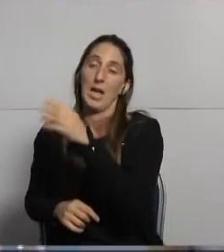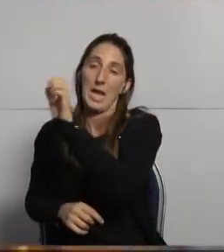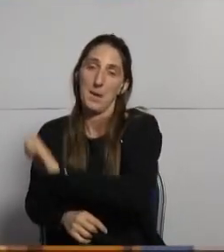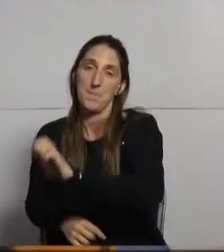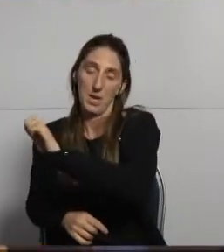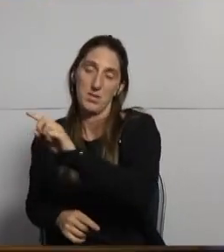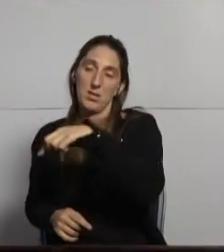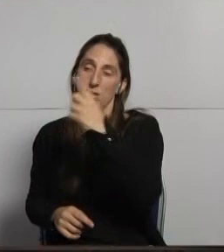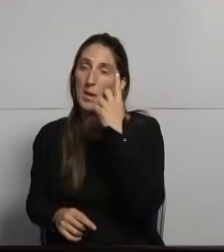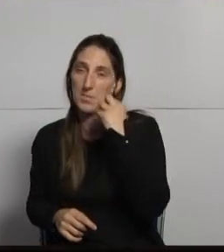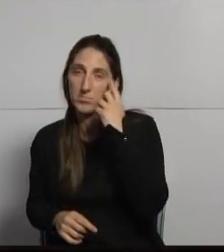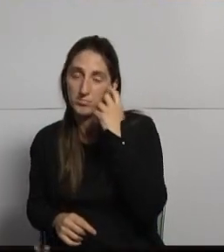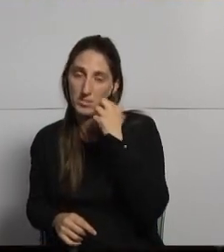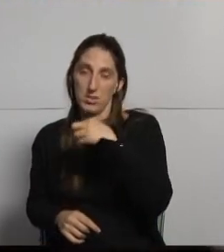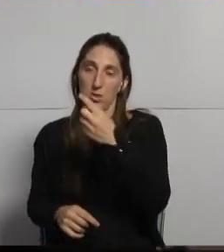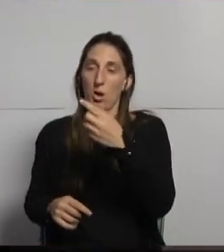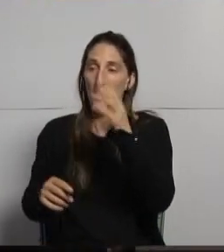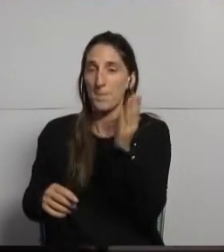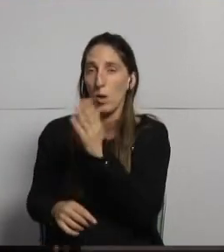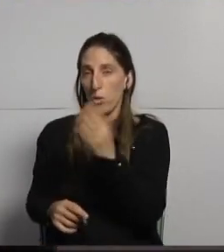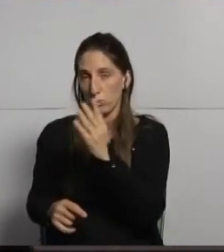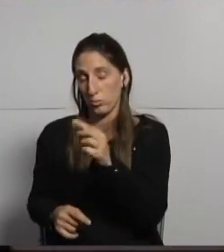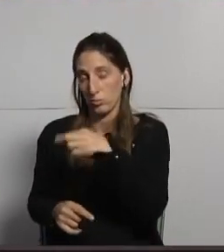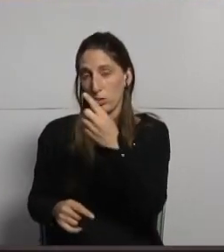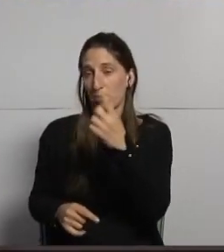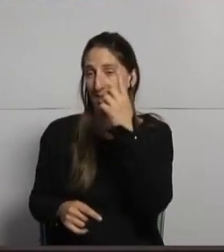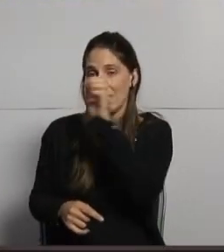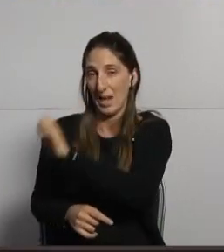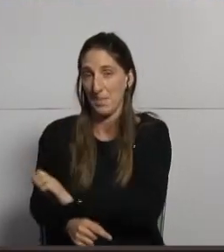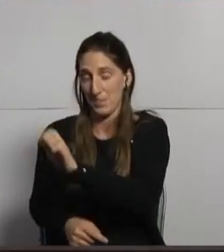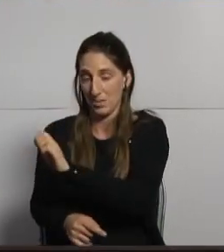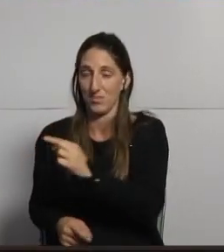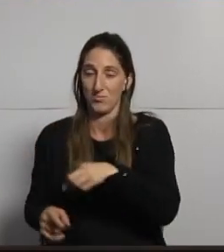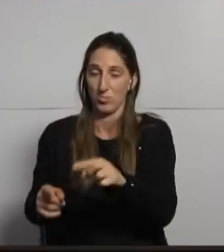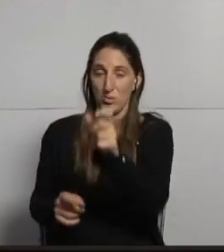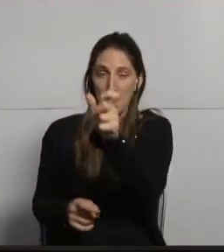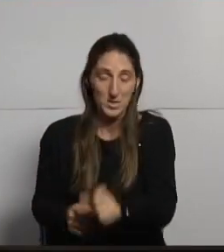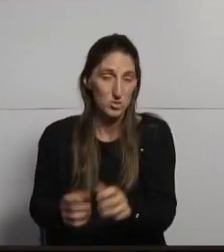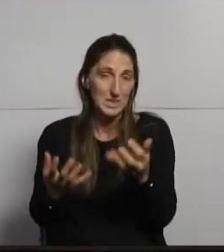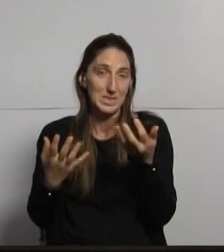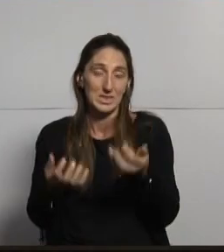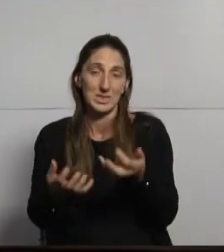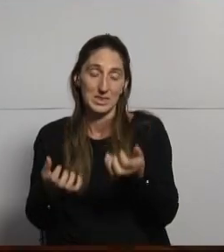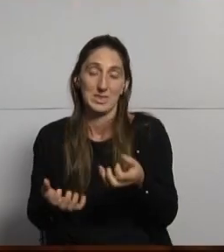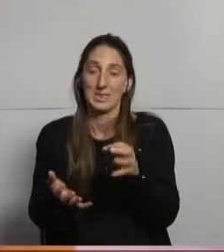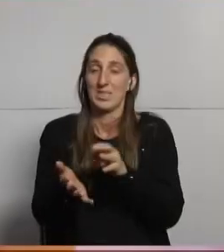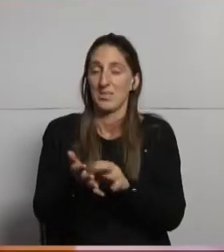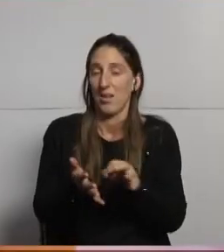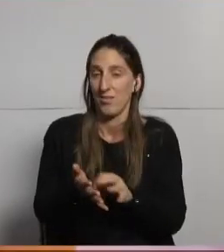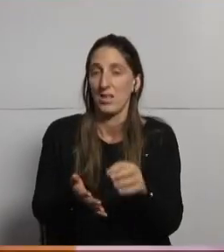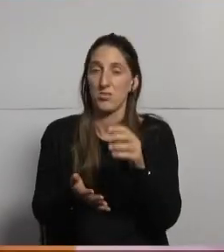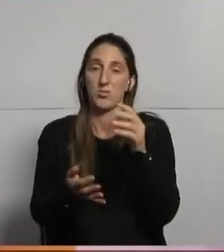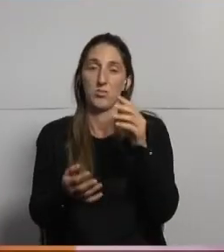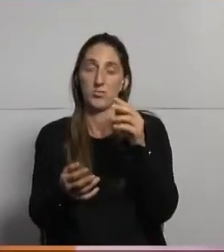diferentes servicios y productos de esas otras empresas. Entonces, las expectativas que todos como individuos generamos de los servicios que